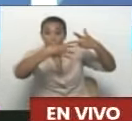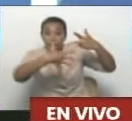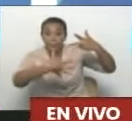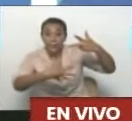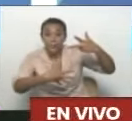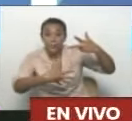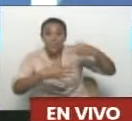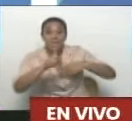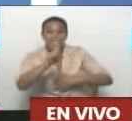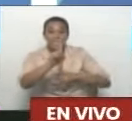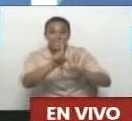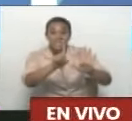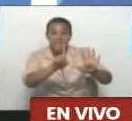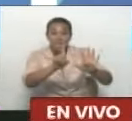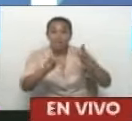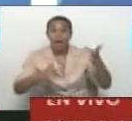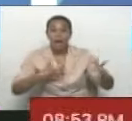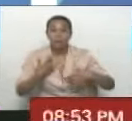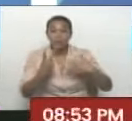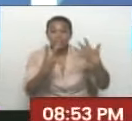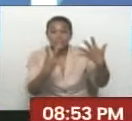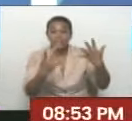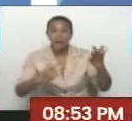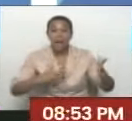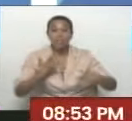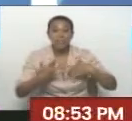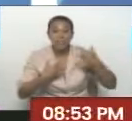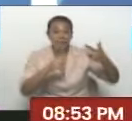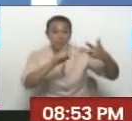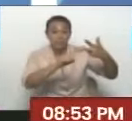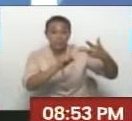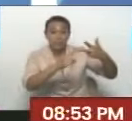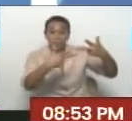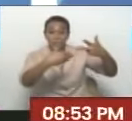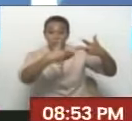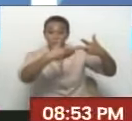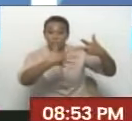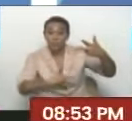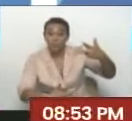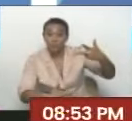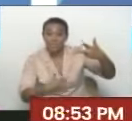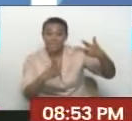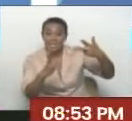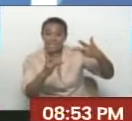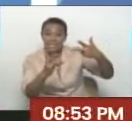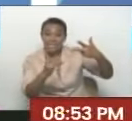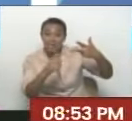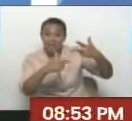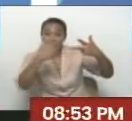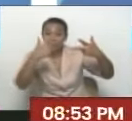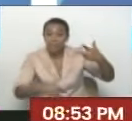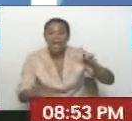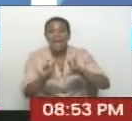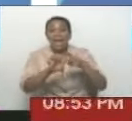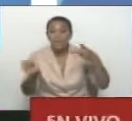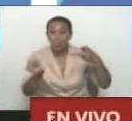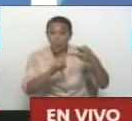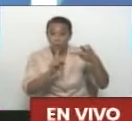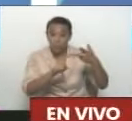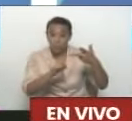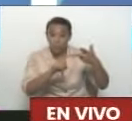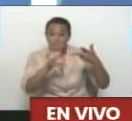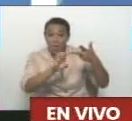Tiene 7 acciones. Vamos a tratar de puntualizarlas. Educación para